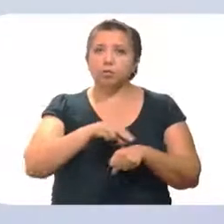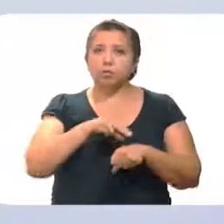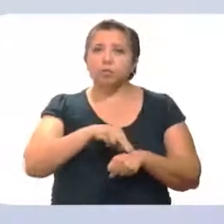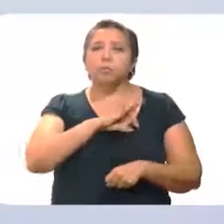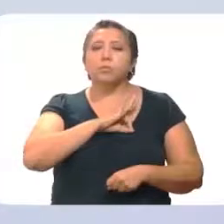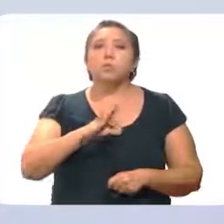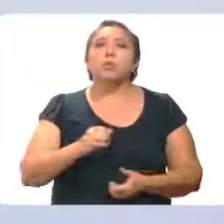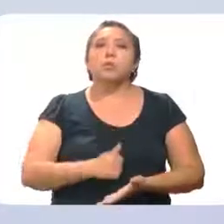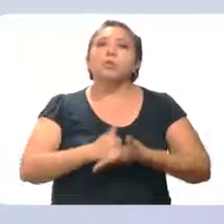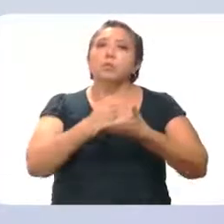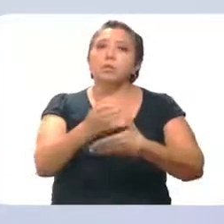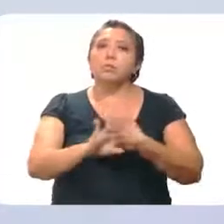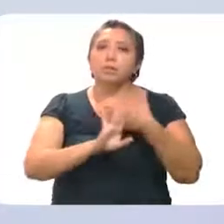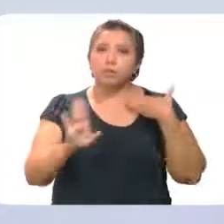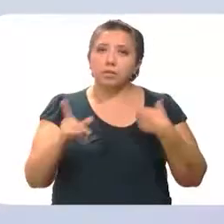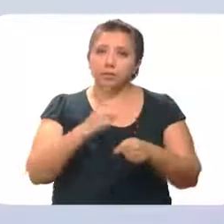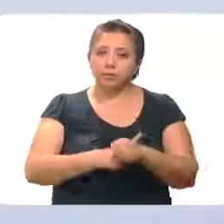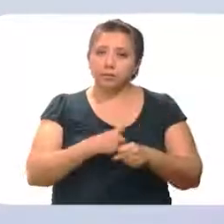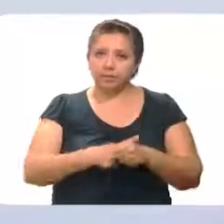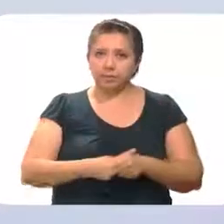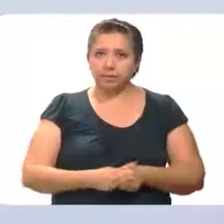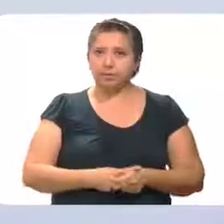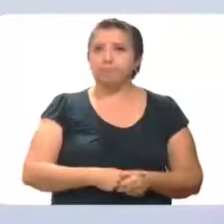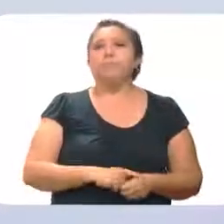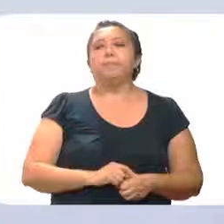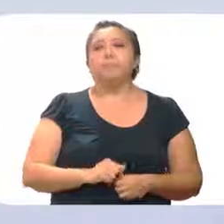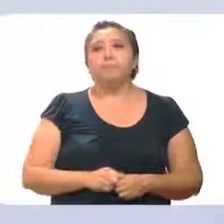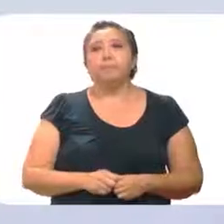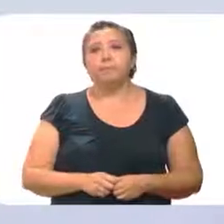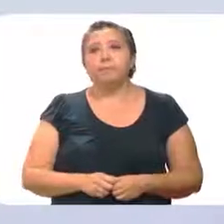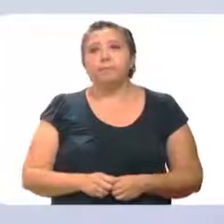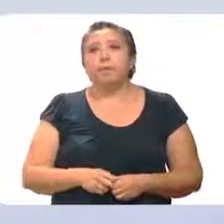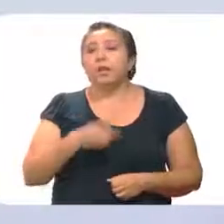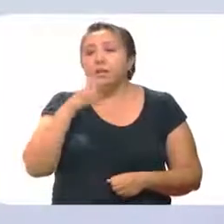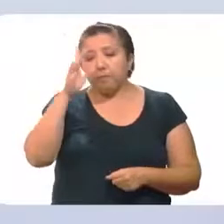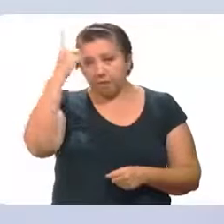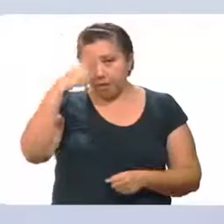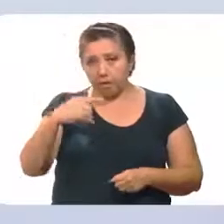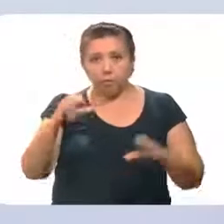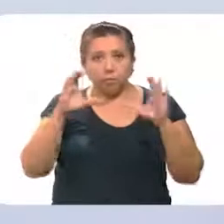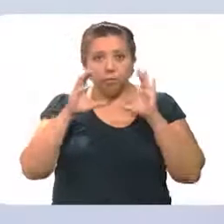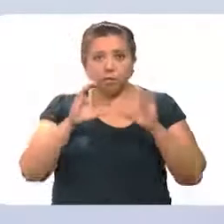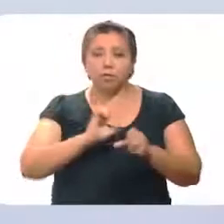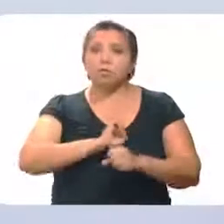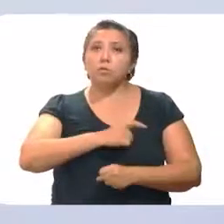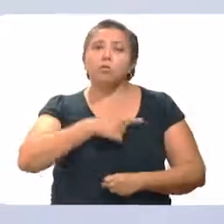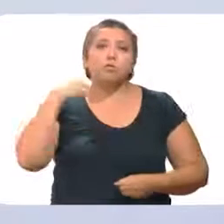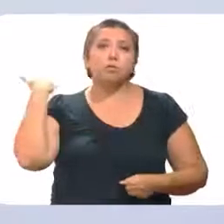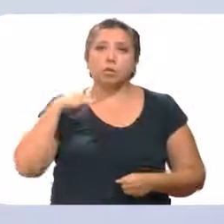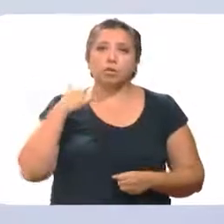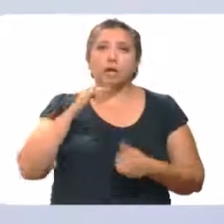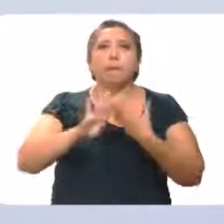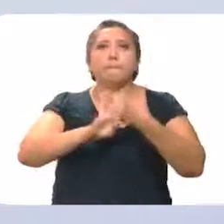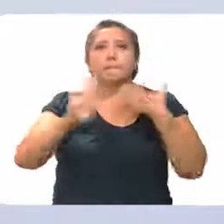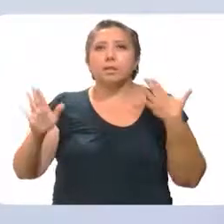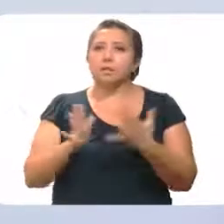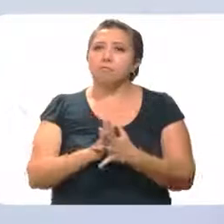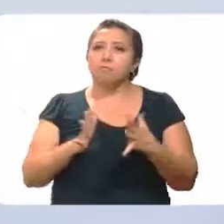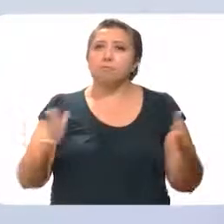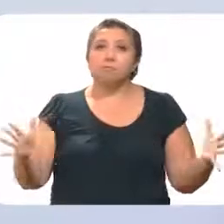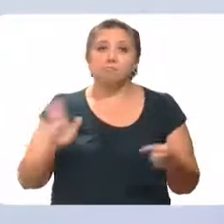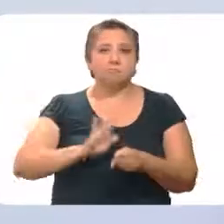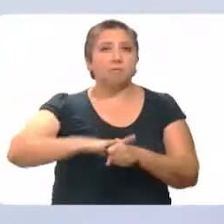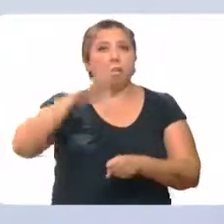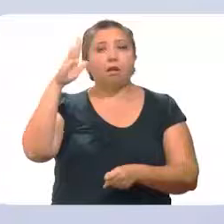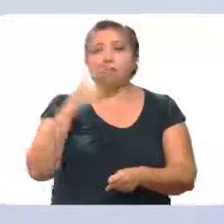especialistas podrá ayudarlos y evitar que la enfermedad se complique. Para seguir protegiendo la salud de los yucatecos y evitar un incremento en el